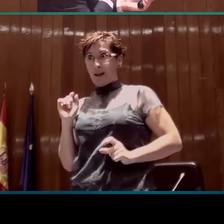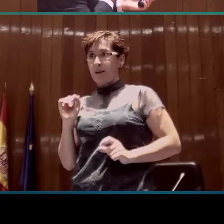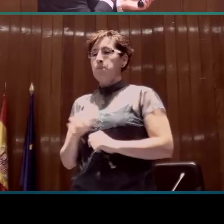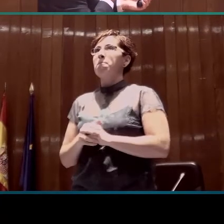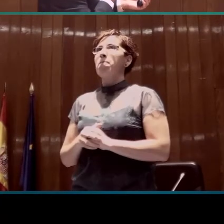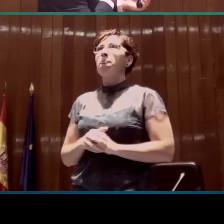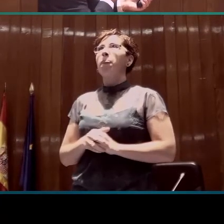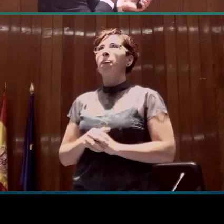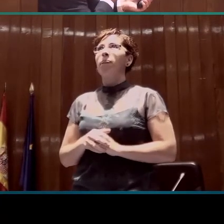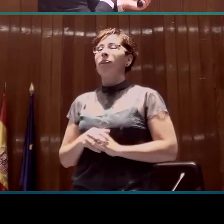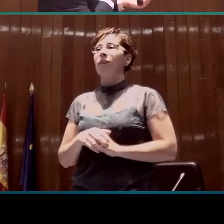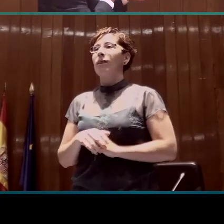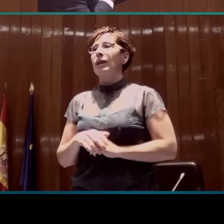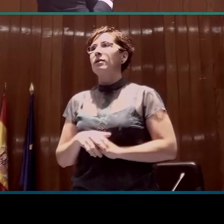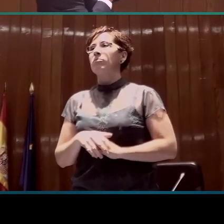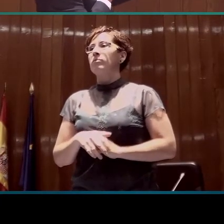tenemos